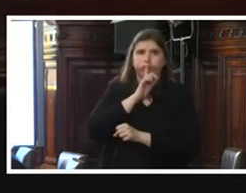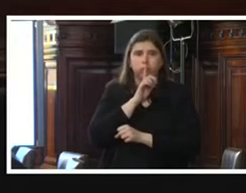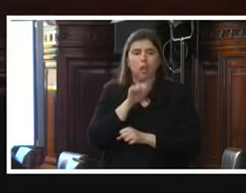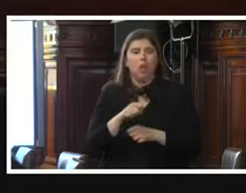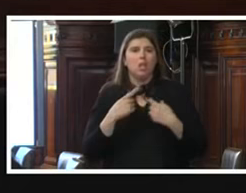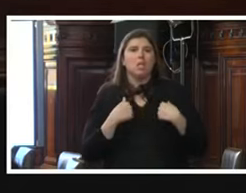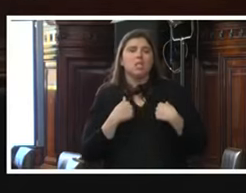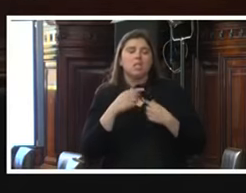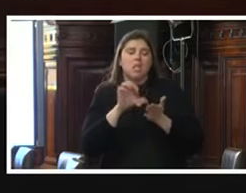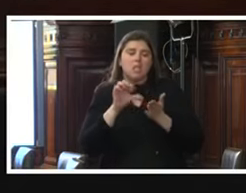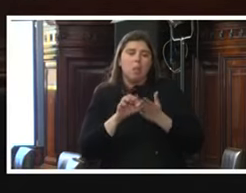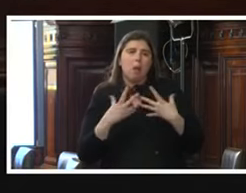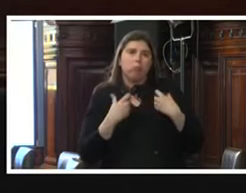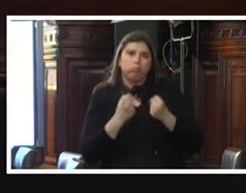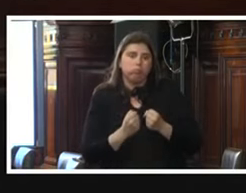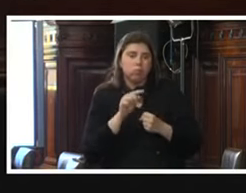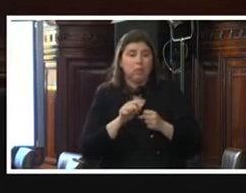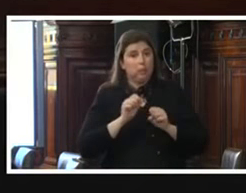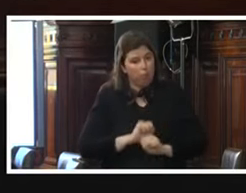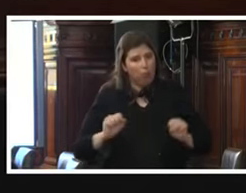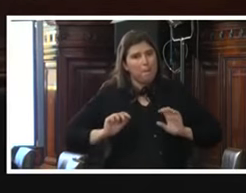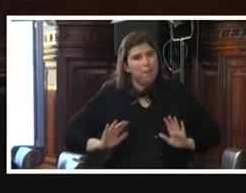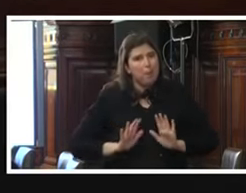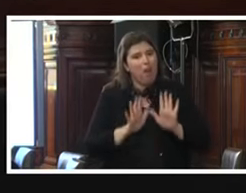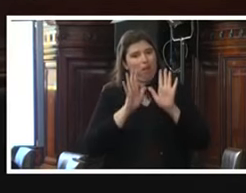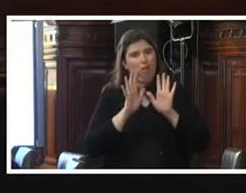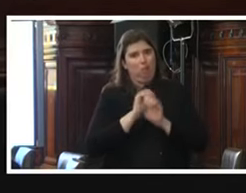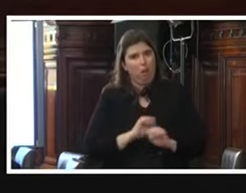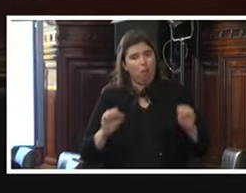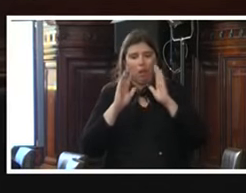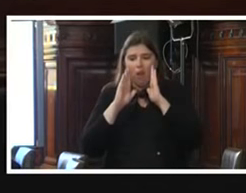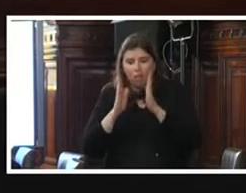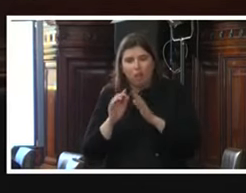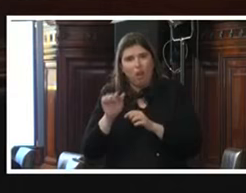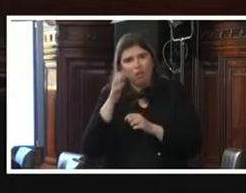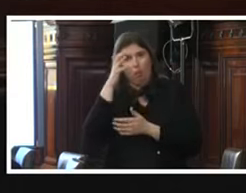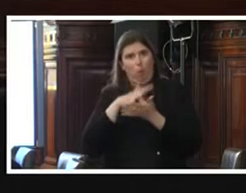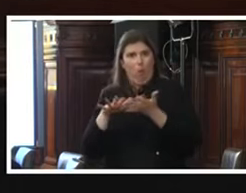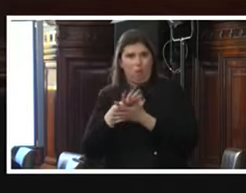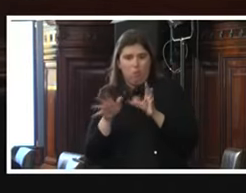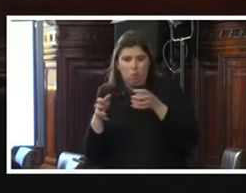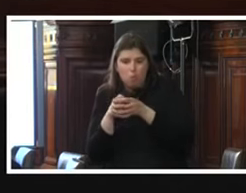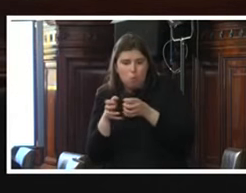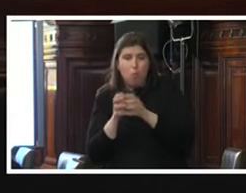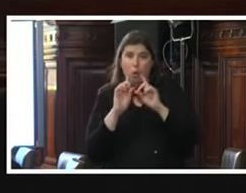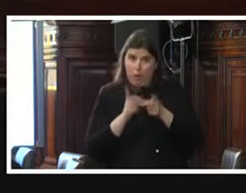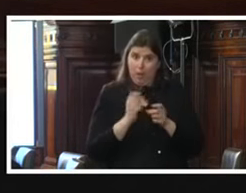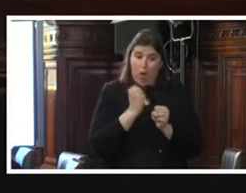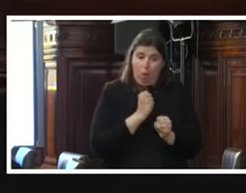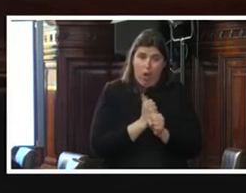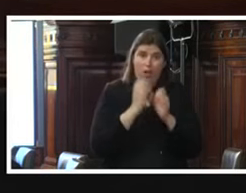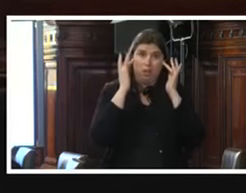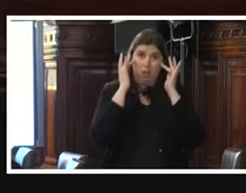atención a la salud y el cuido se preparen para poder atender adecuadamente a esta población sino también el sector educativo laboral y